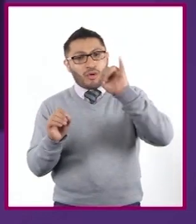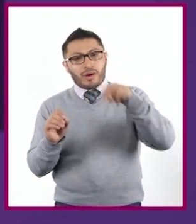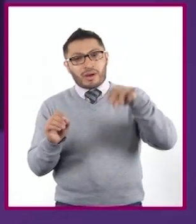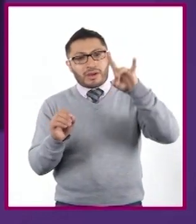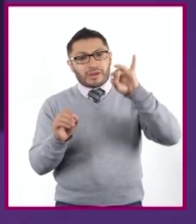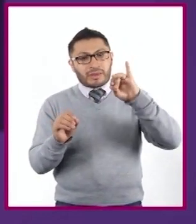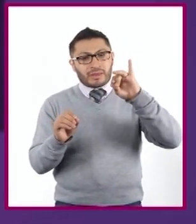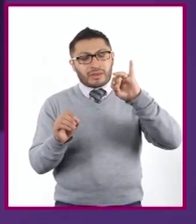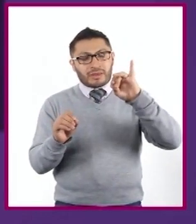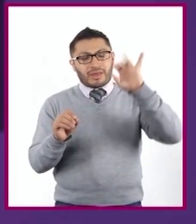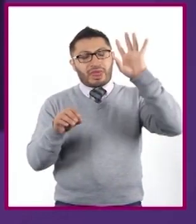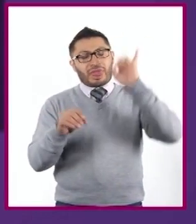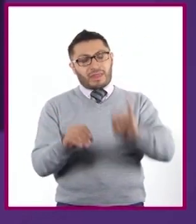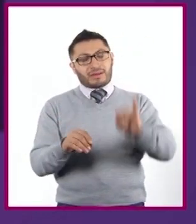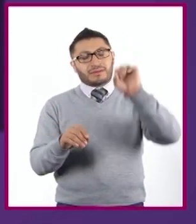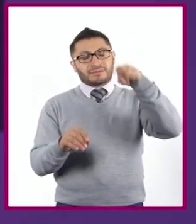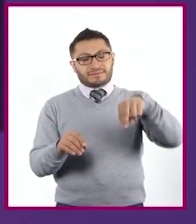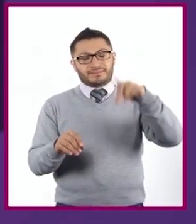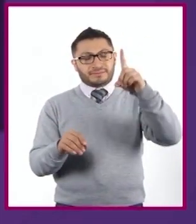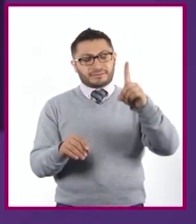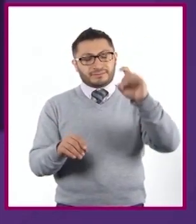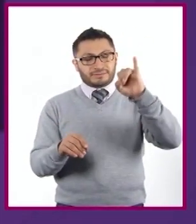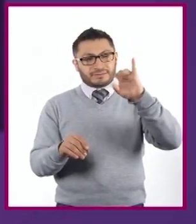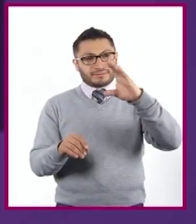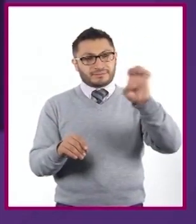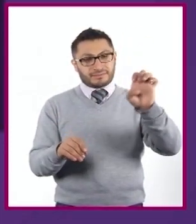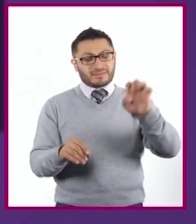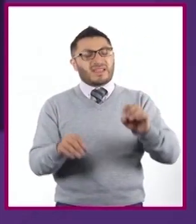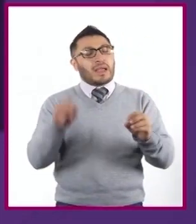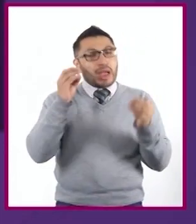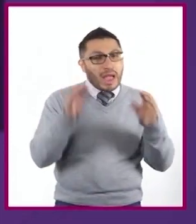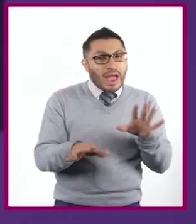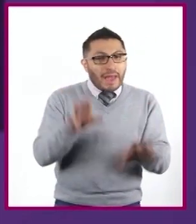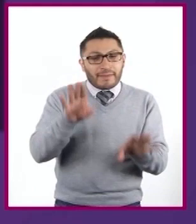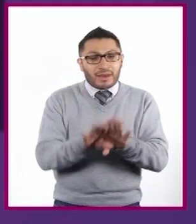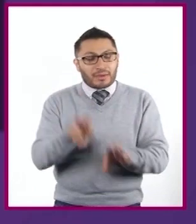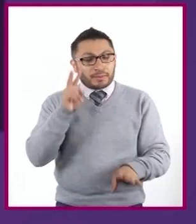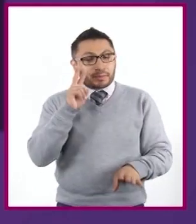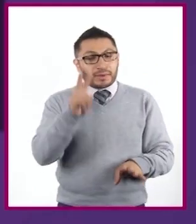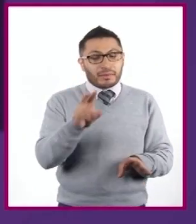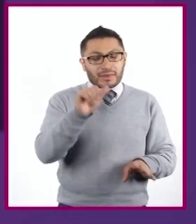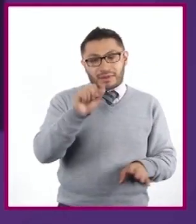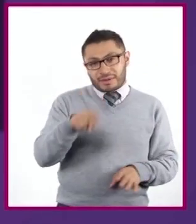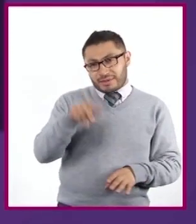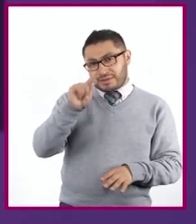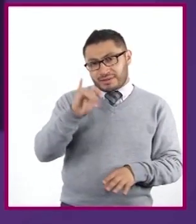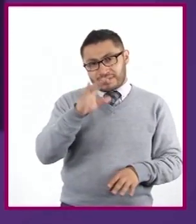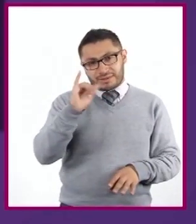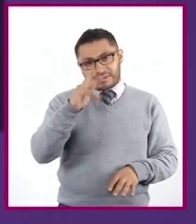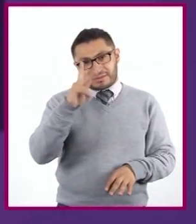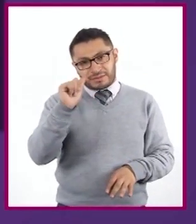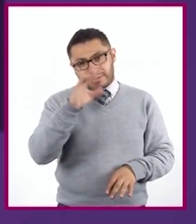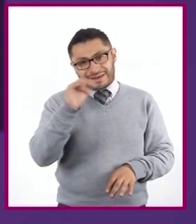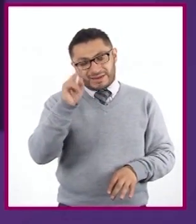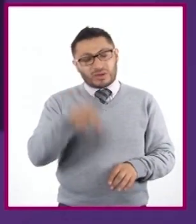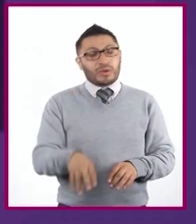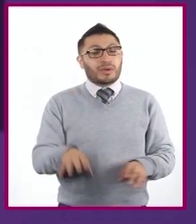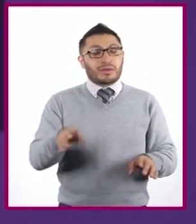libro, muchas veces sin darnos cuenta activamos la habilidad de la anticipación.